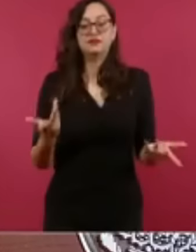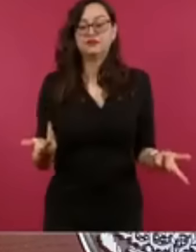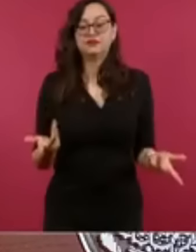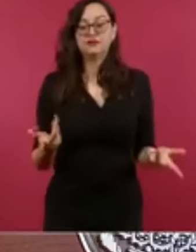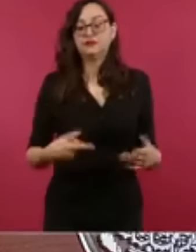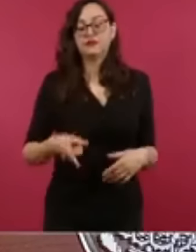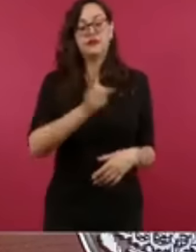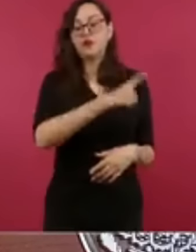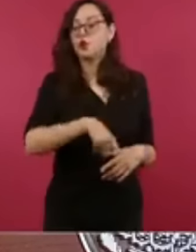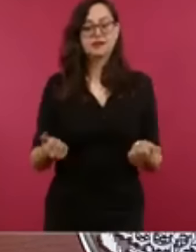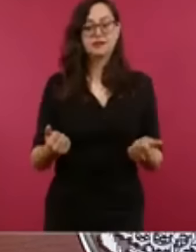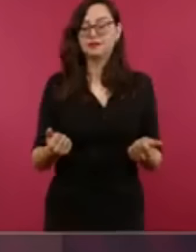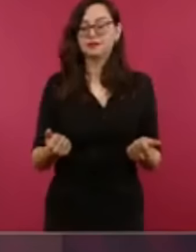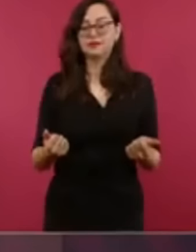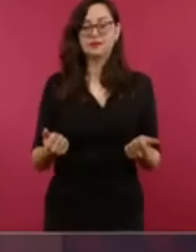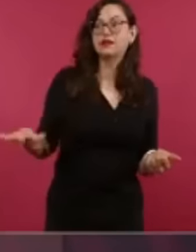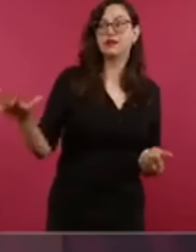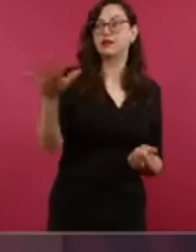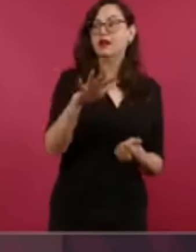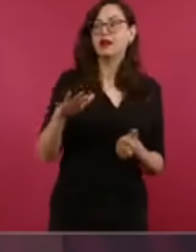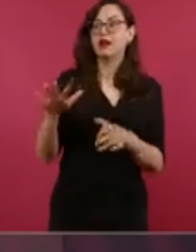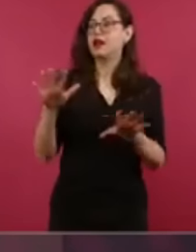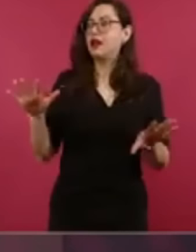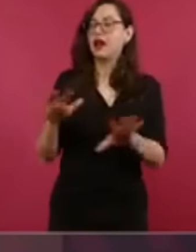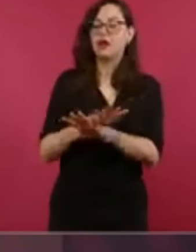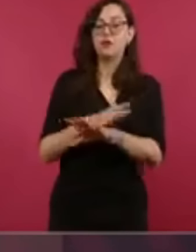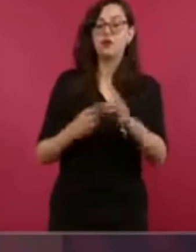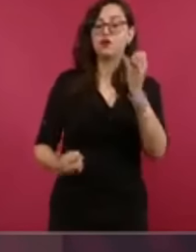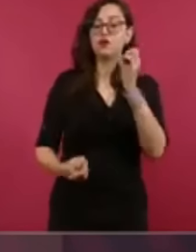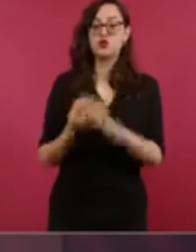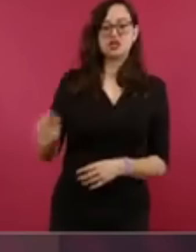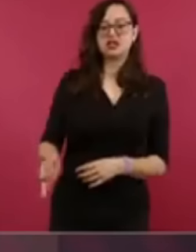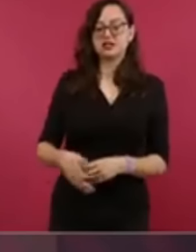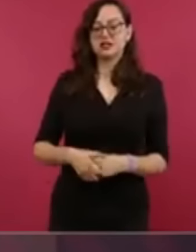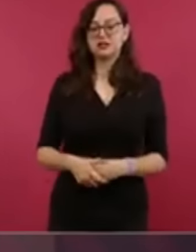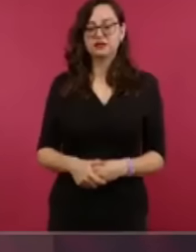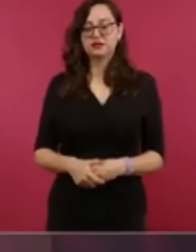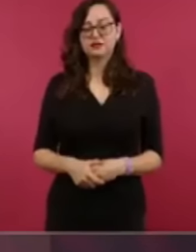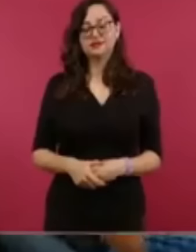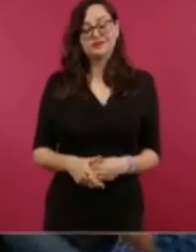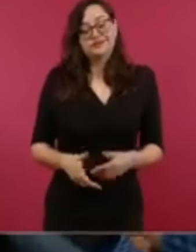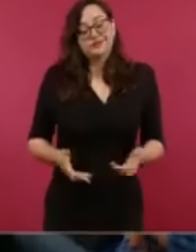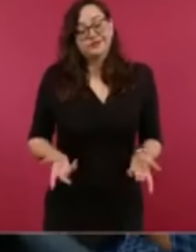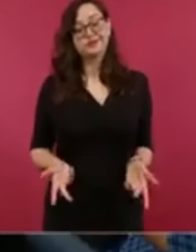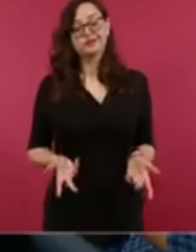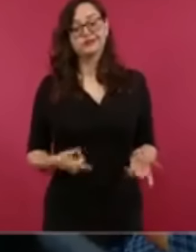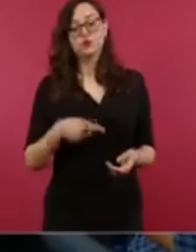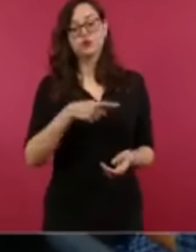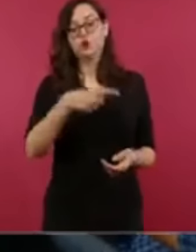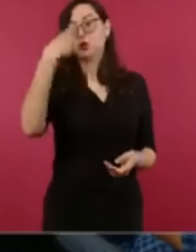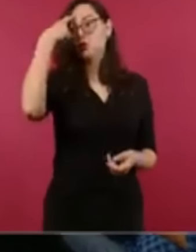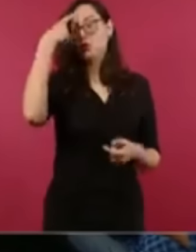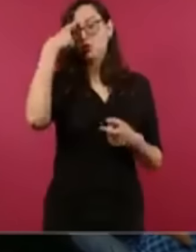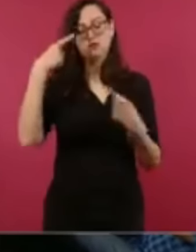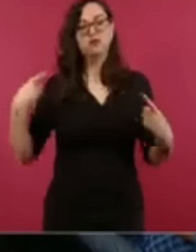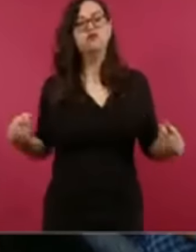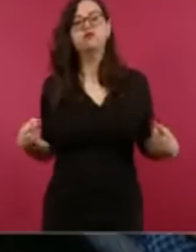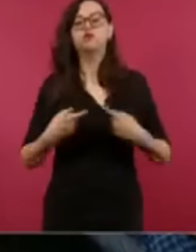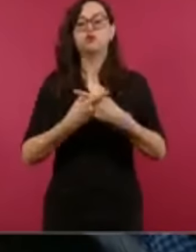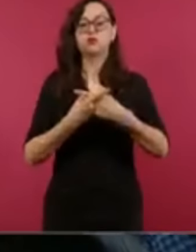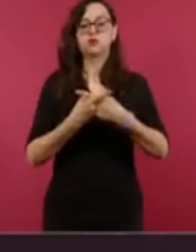quisieron entender ni aceptar la nueva realidad, porque chocaba mucho con su manera de